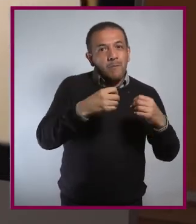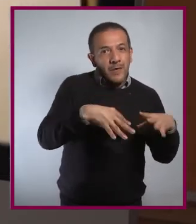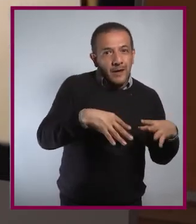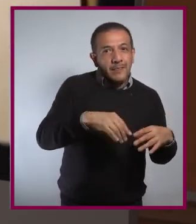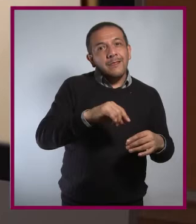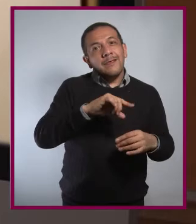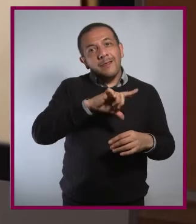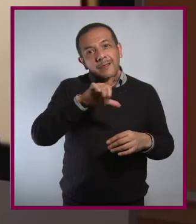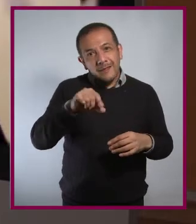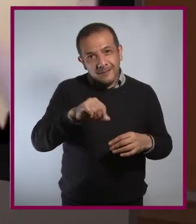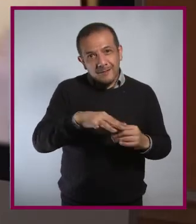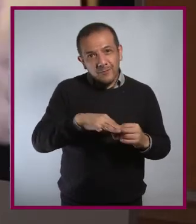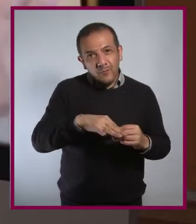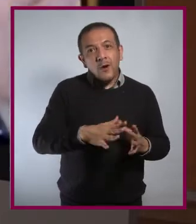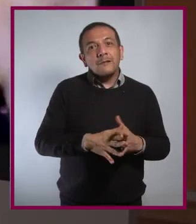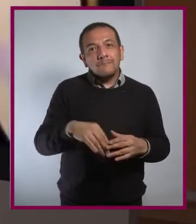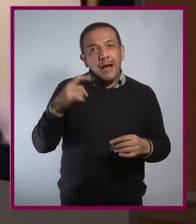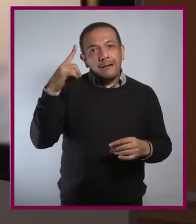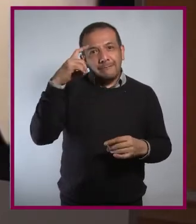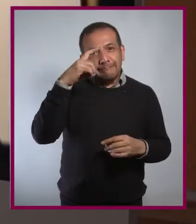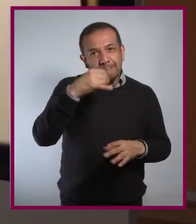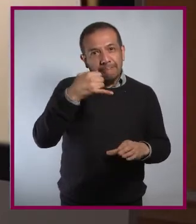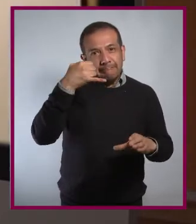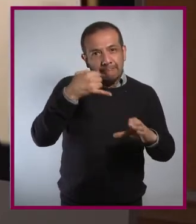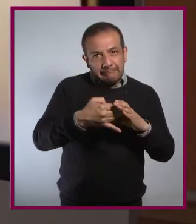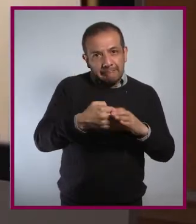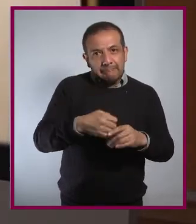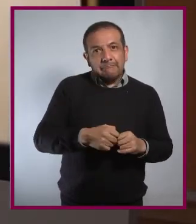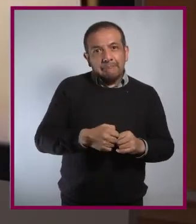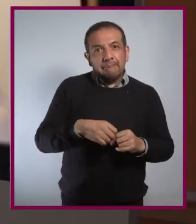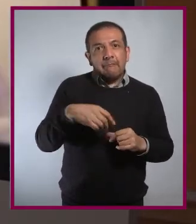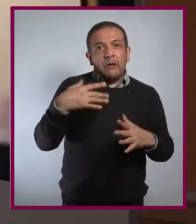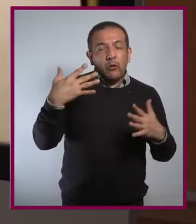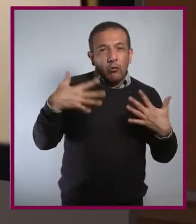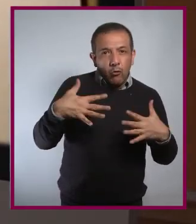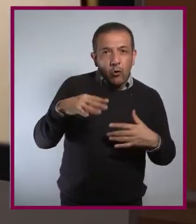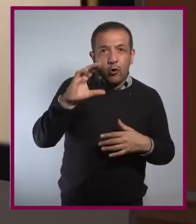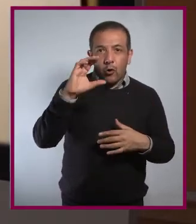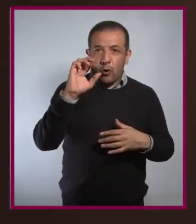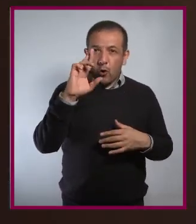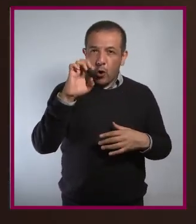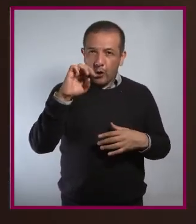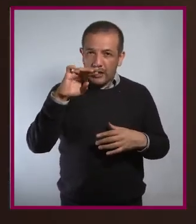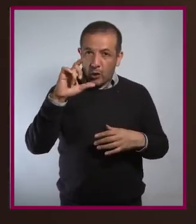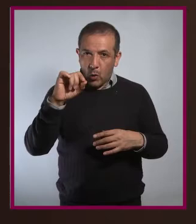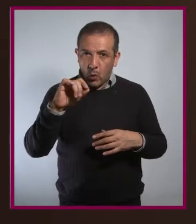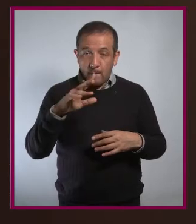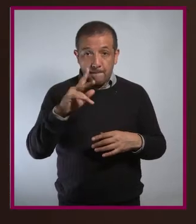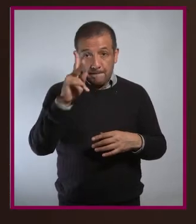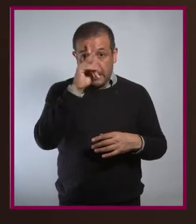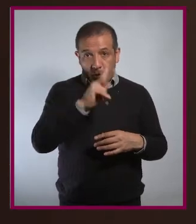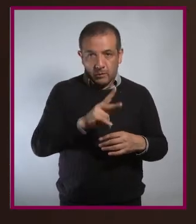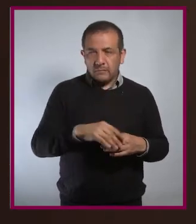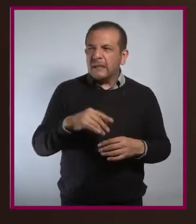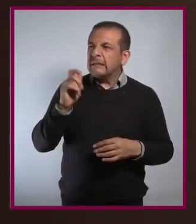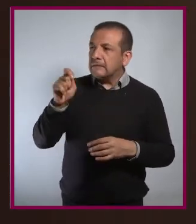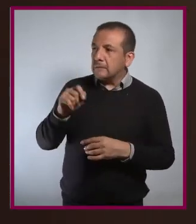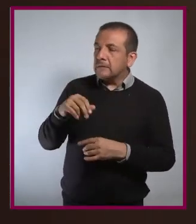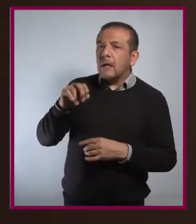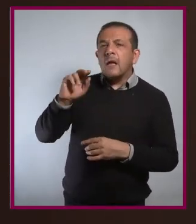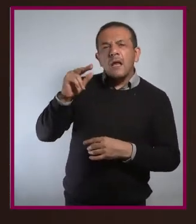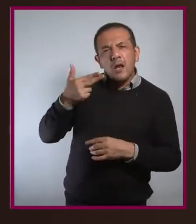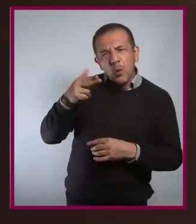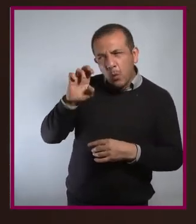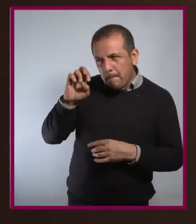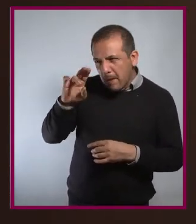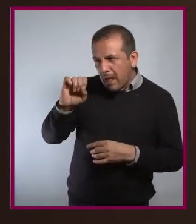entonces podemos tener ya una complicación mucho más seria que se llama dolor crónico. Doctora, ¿qué es el umbral del dolor y